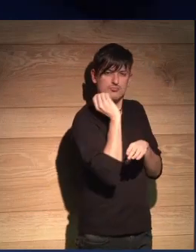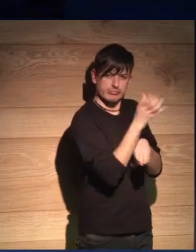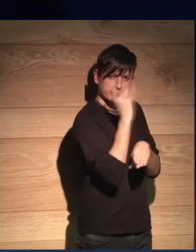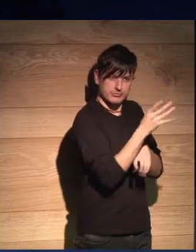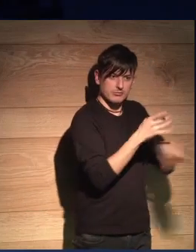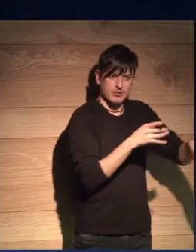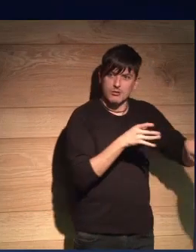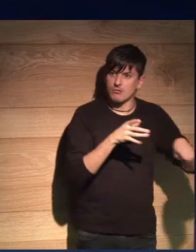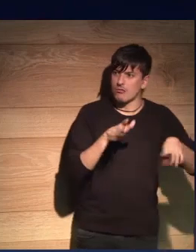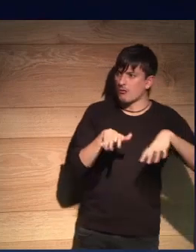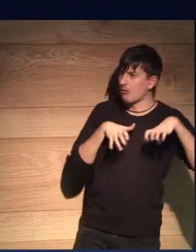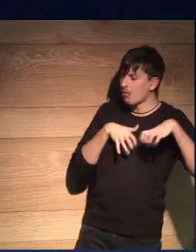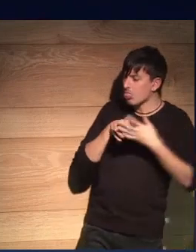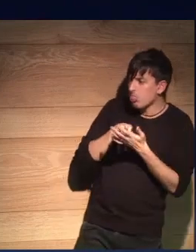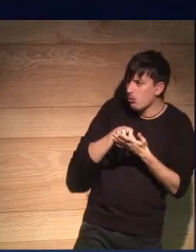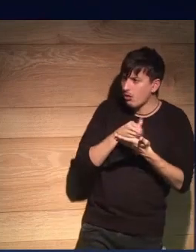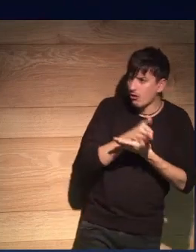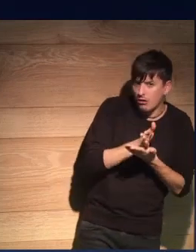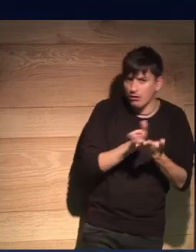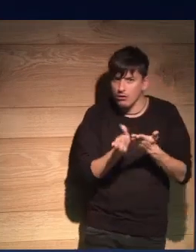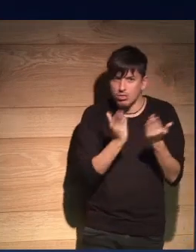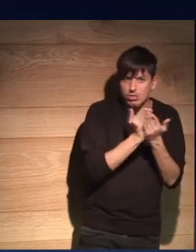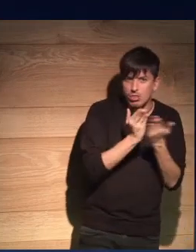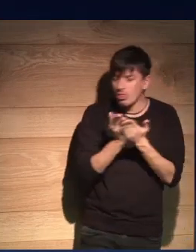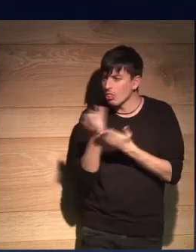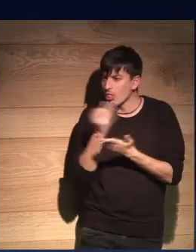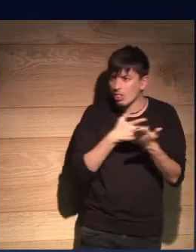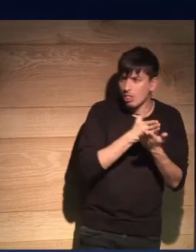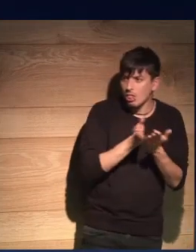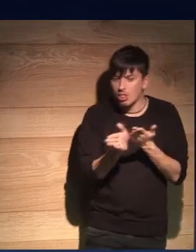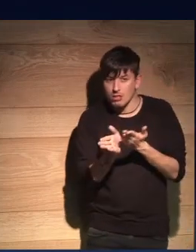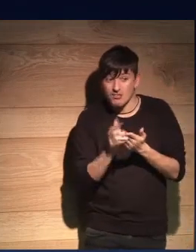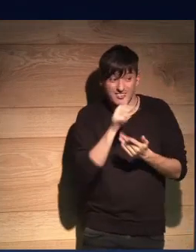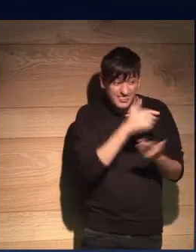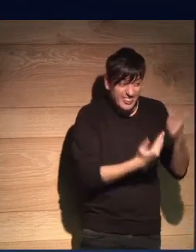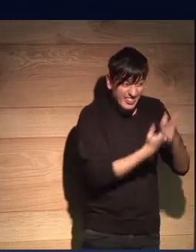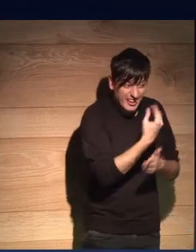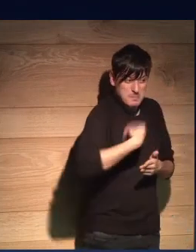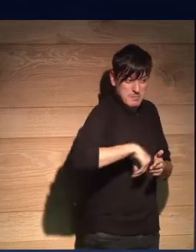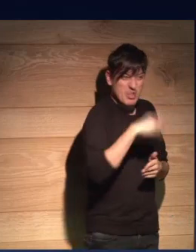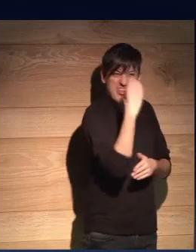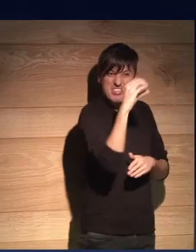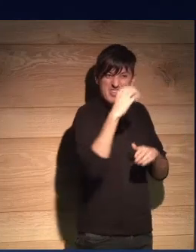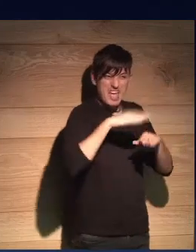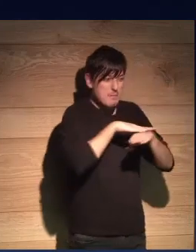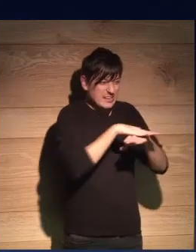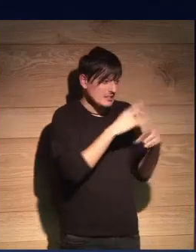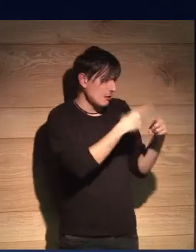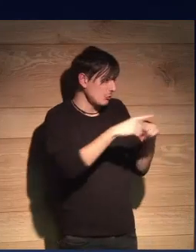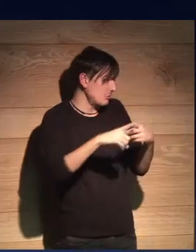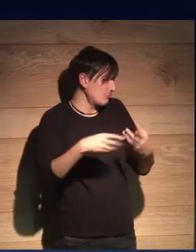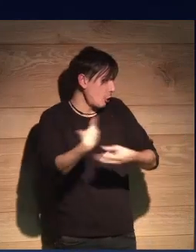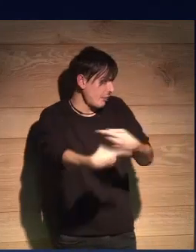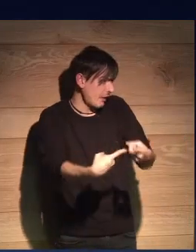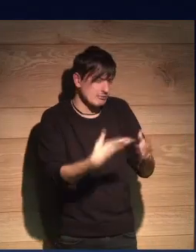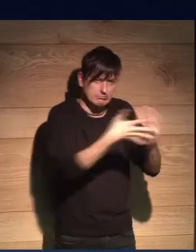Y que él estaba ahí, que dudaba si irse para un sitio o para otro, y entonces le hablé ese día hablé de la ciencia básica, de las cosas que hacemos,